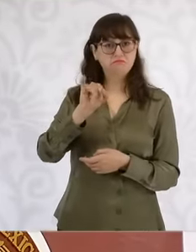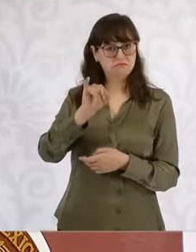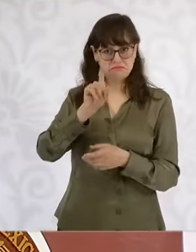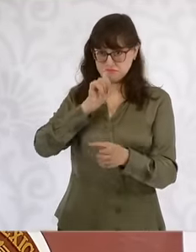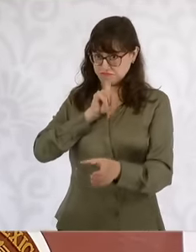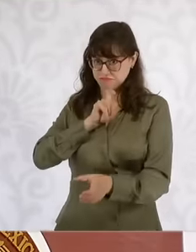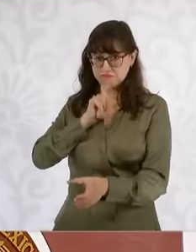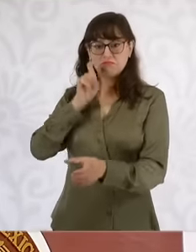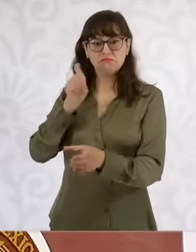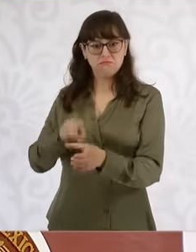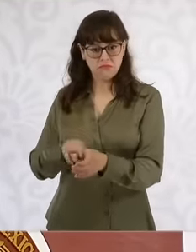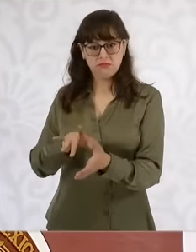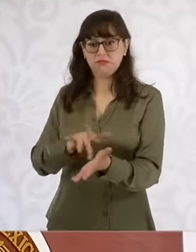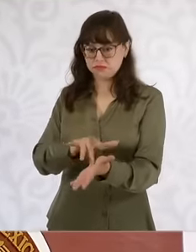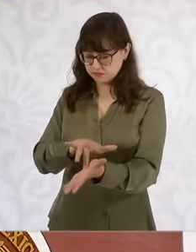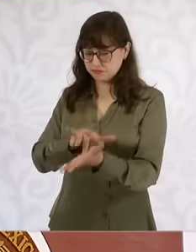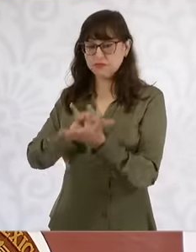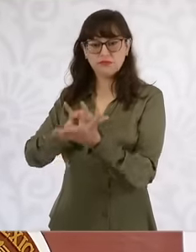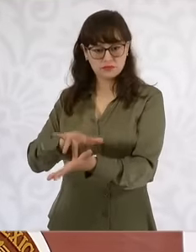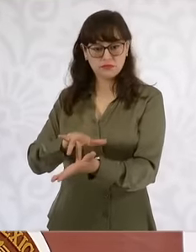nos integramos como